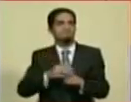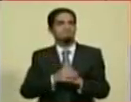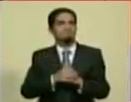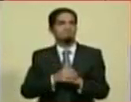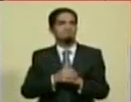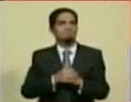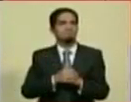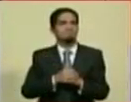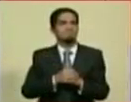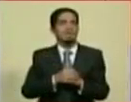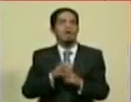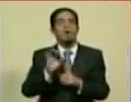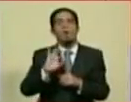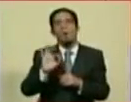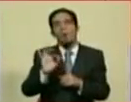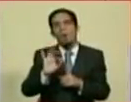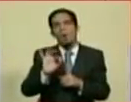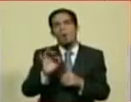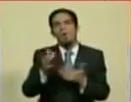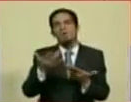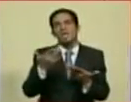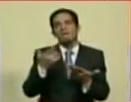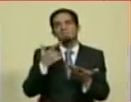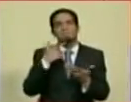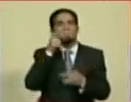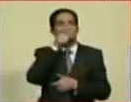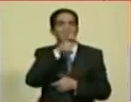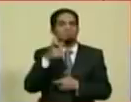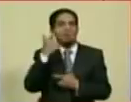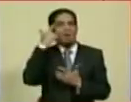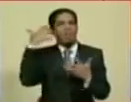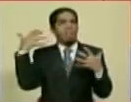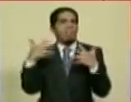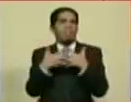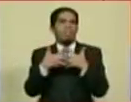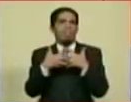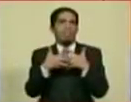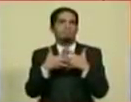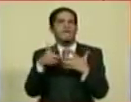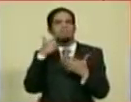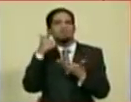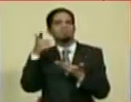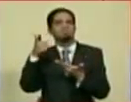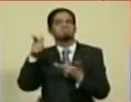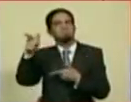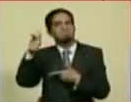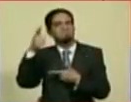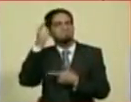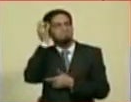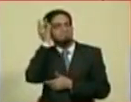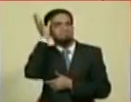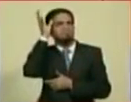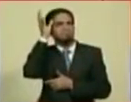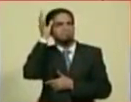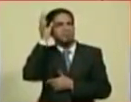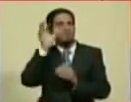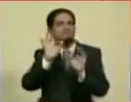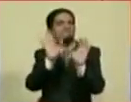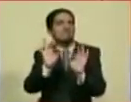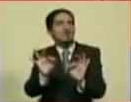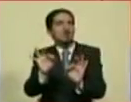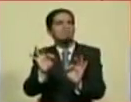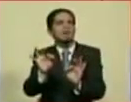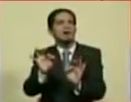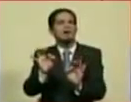responden a fórmulas económicas racionales. Se tratan de mecanismos perversos para con